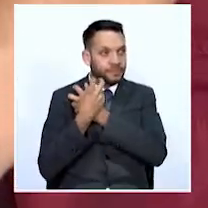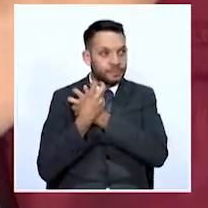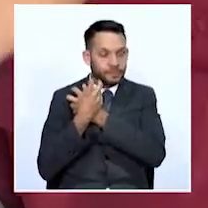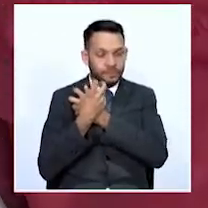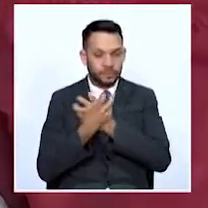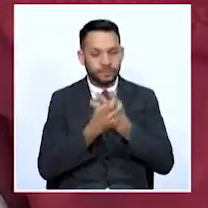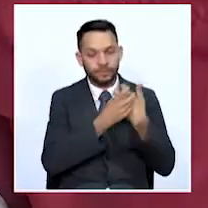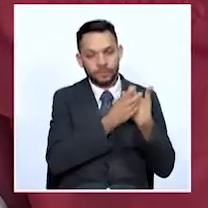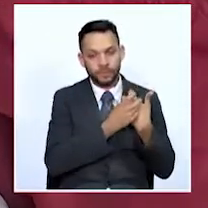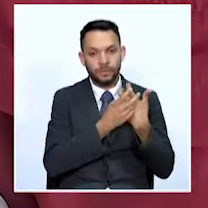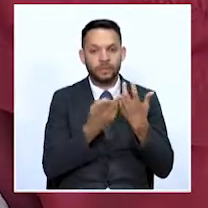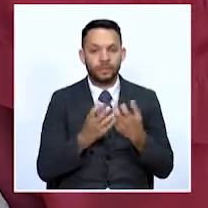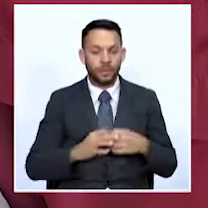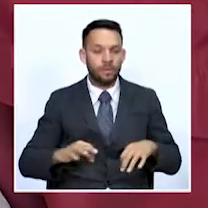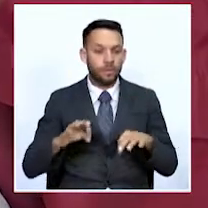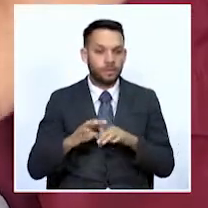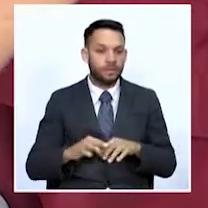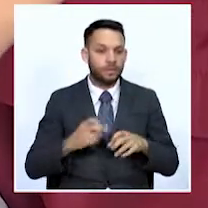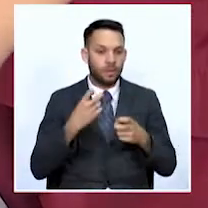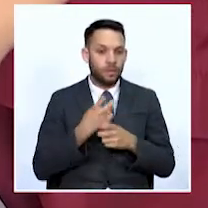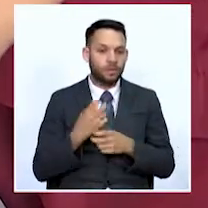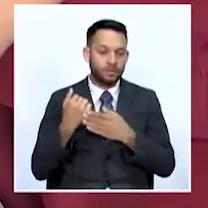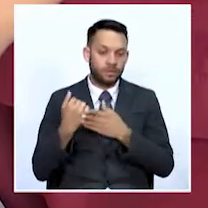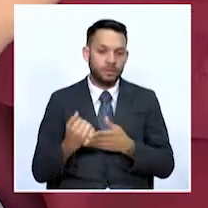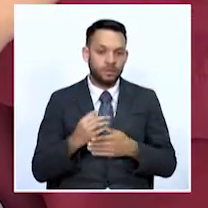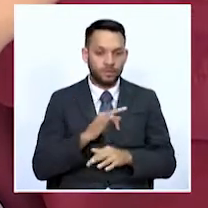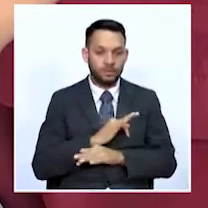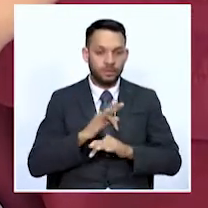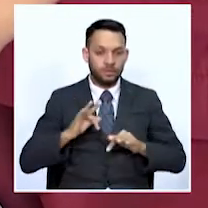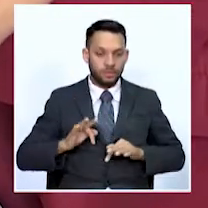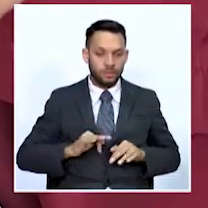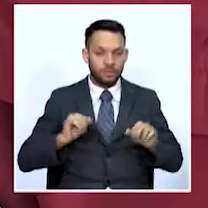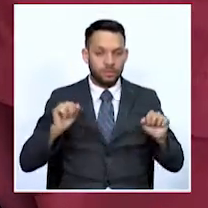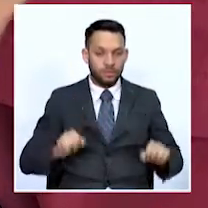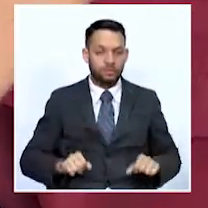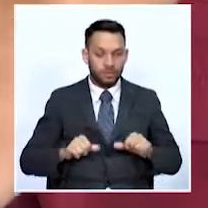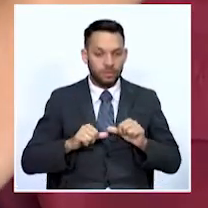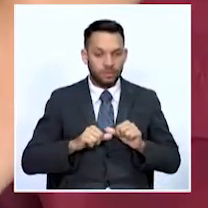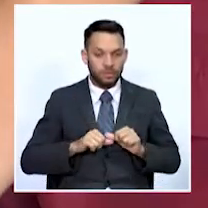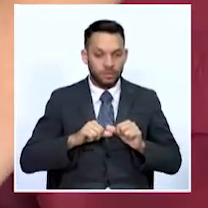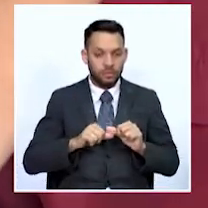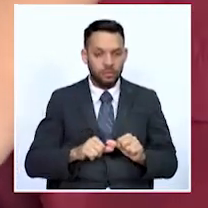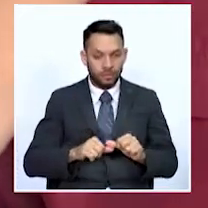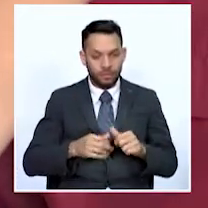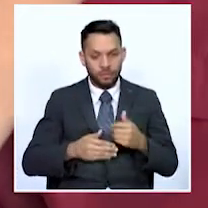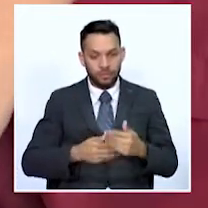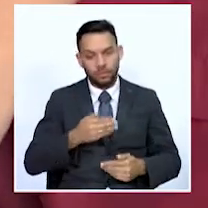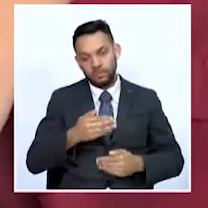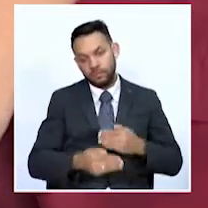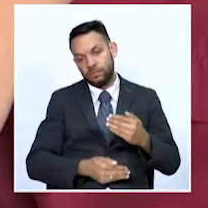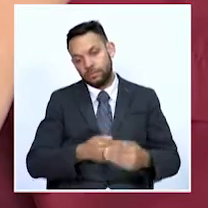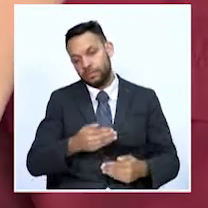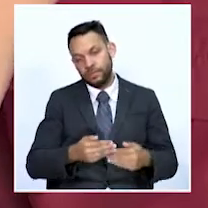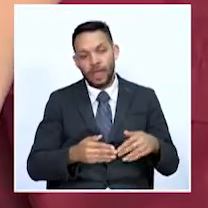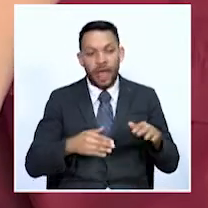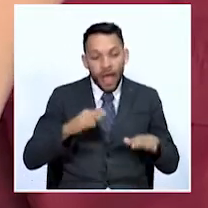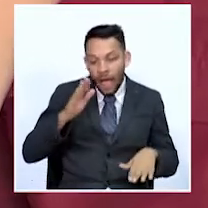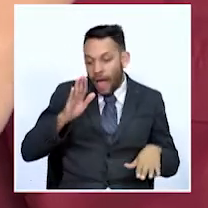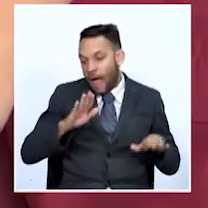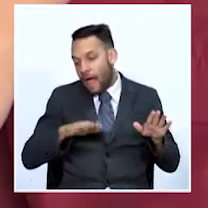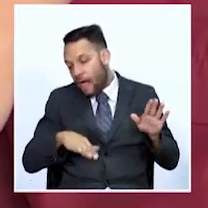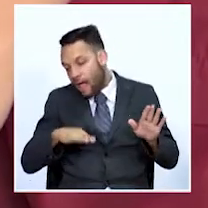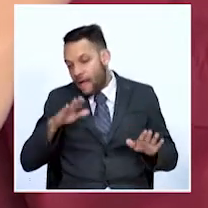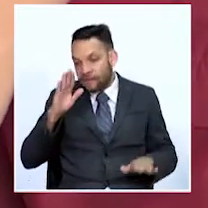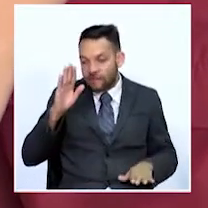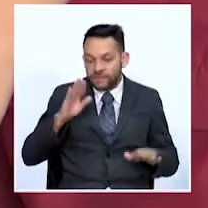buen diagnóstico, como siempre decimos, realizar un buen tratamiento. Y obviamente que a veces se nos escapa y es la